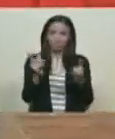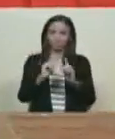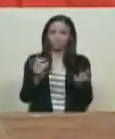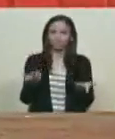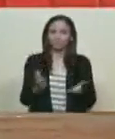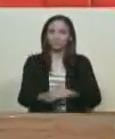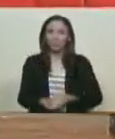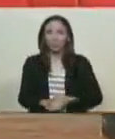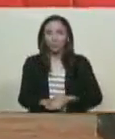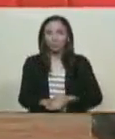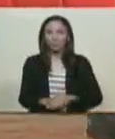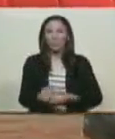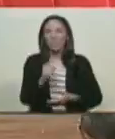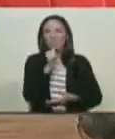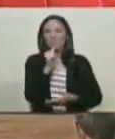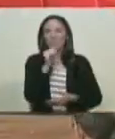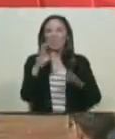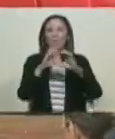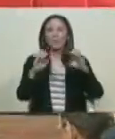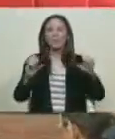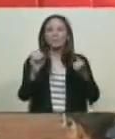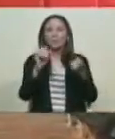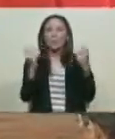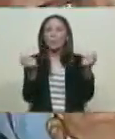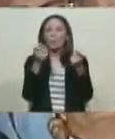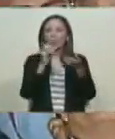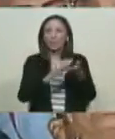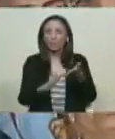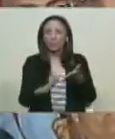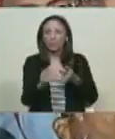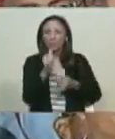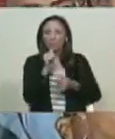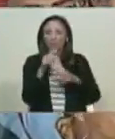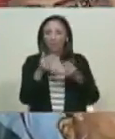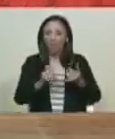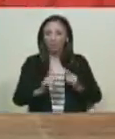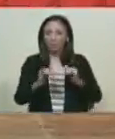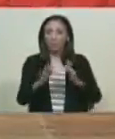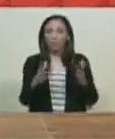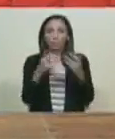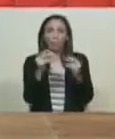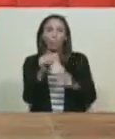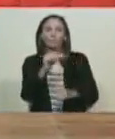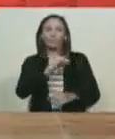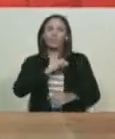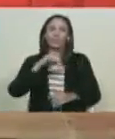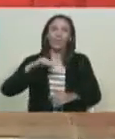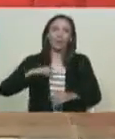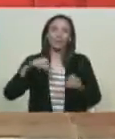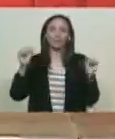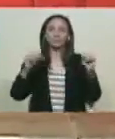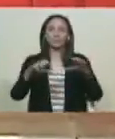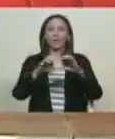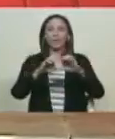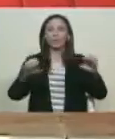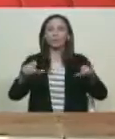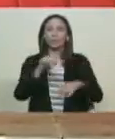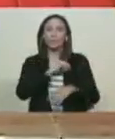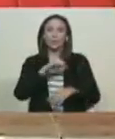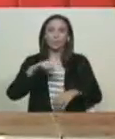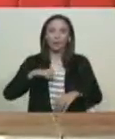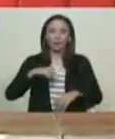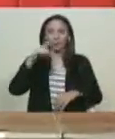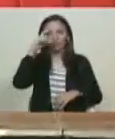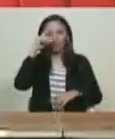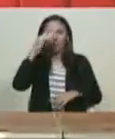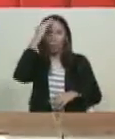va a fortalecer la educación pública de nuestros hijos. La va a privatizar. Ramos Alú va a